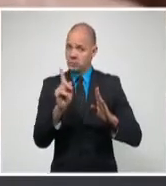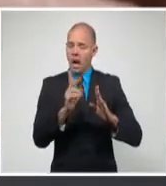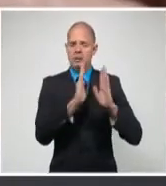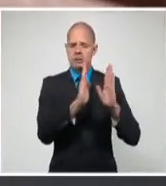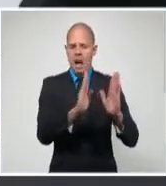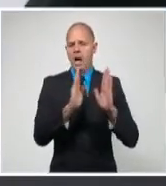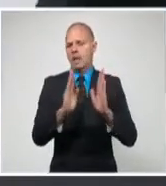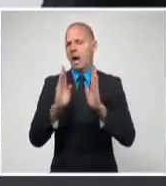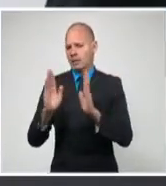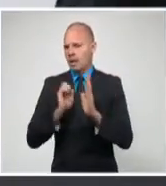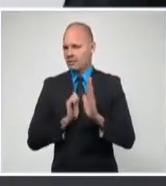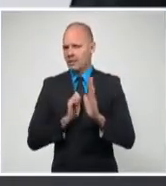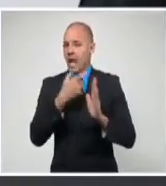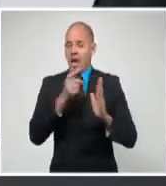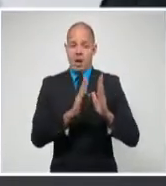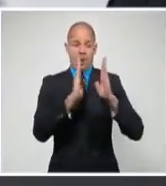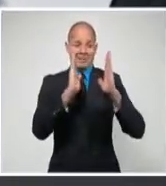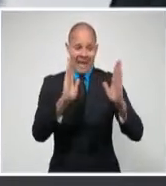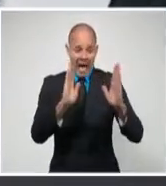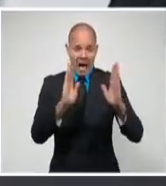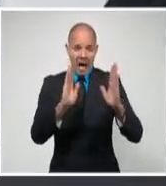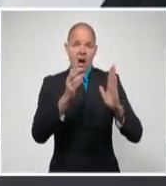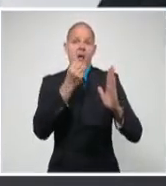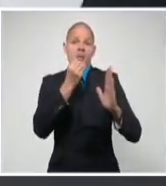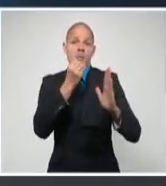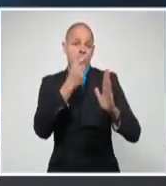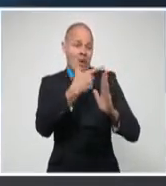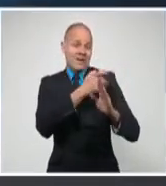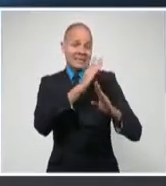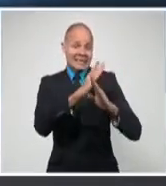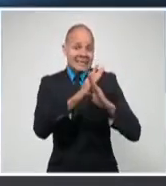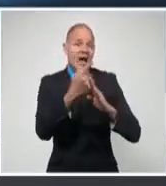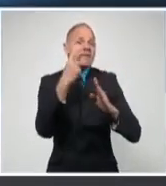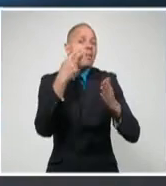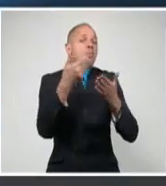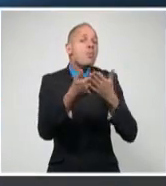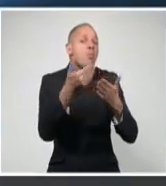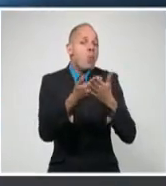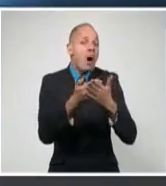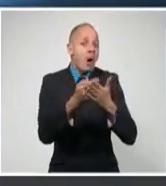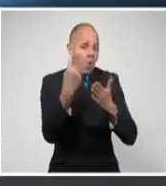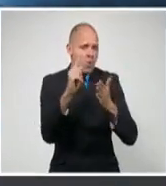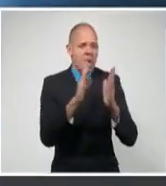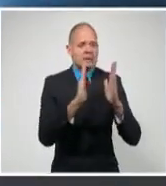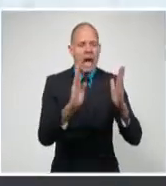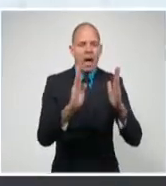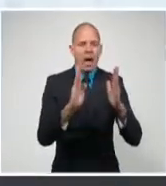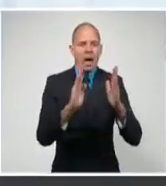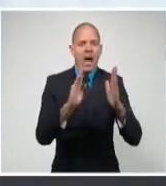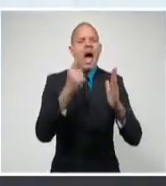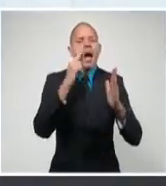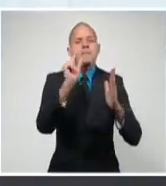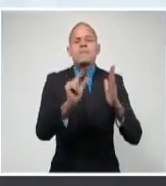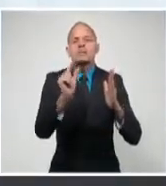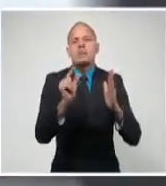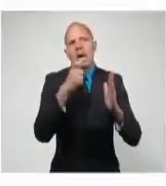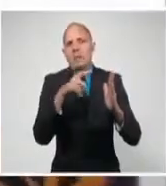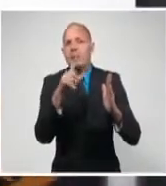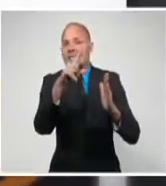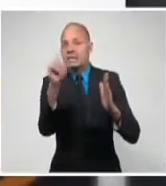clínicos pueden aparecer efectos adversos. Si esto ocurre, es necesario hacer un alto en el estudio, revisar el trabajo y